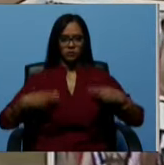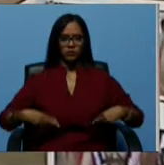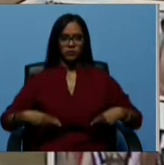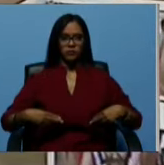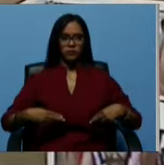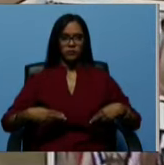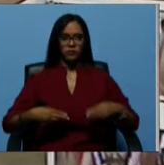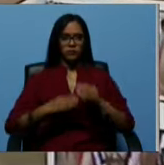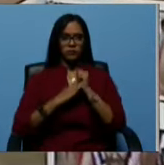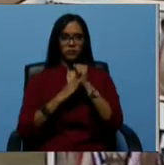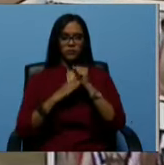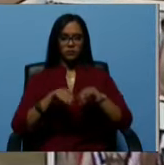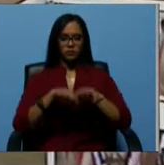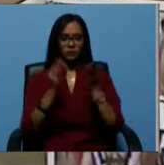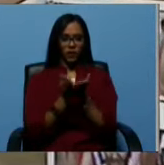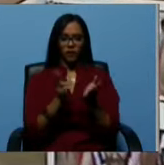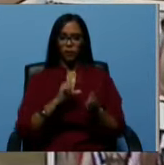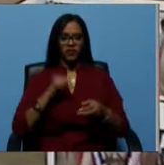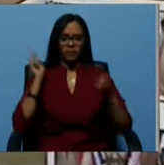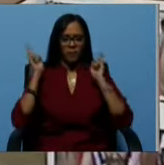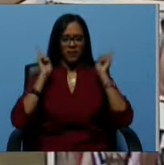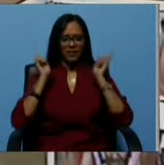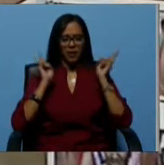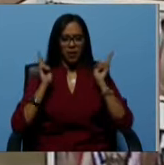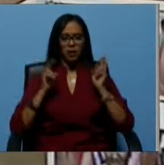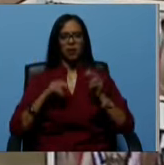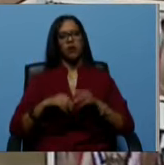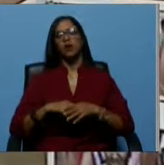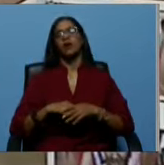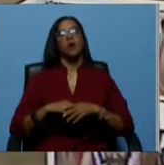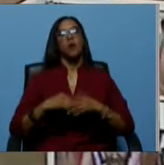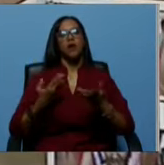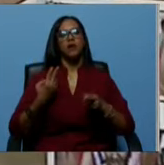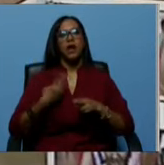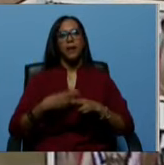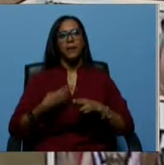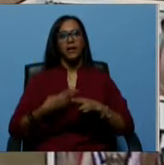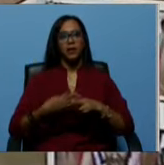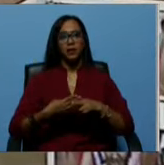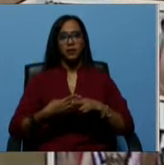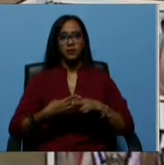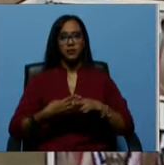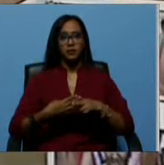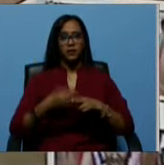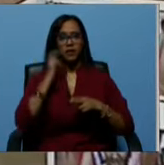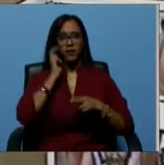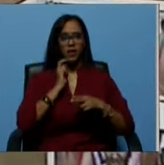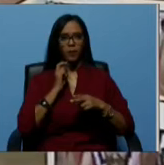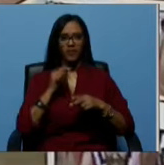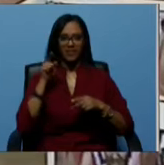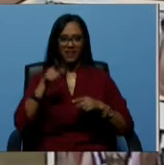Los líderes del mundo no se pueden hacer los pendejos cuando la amenaza del fascismo está ahí latente.